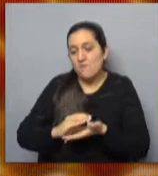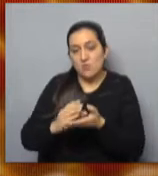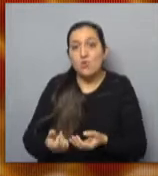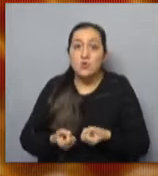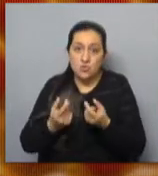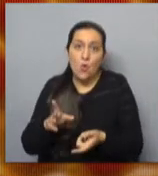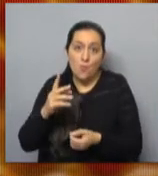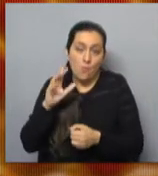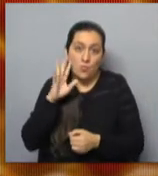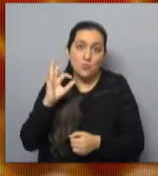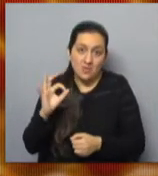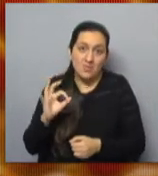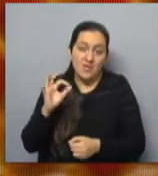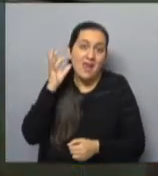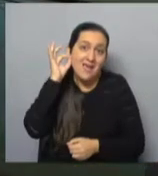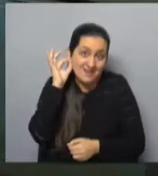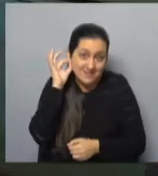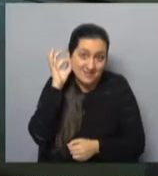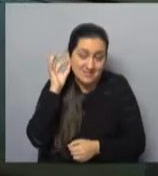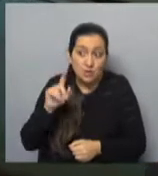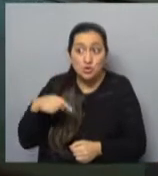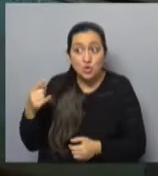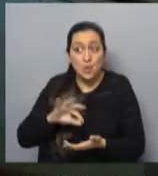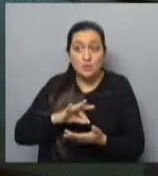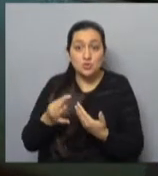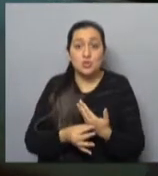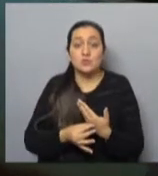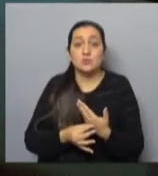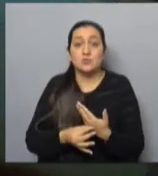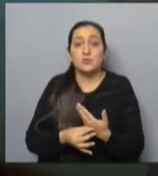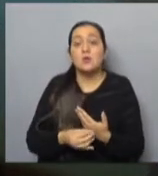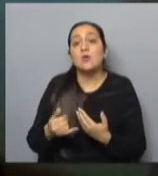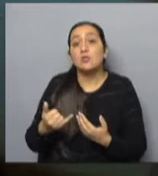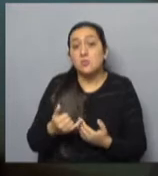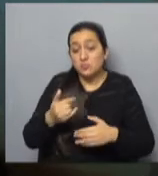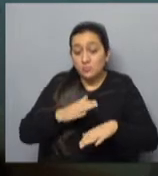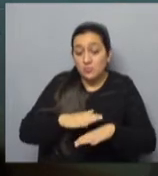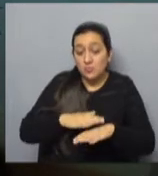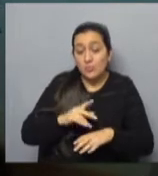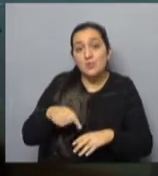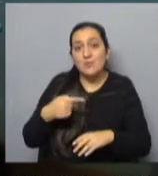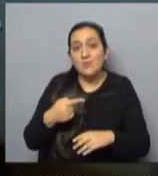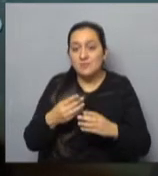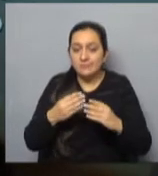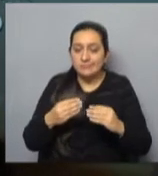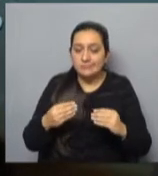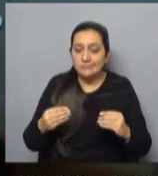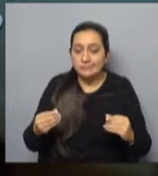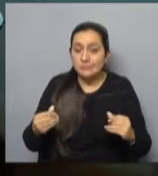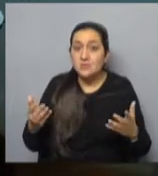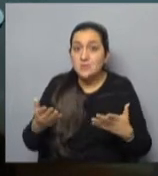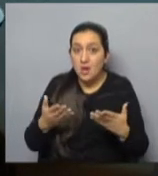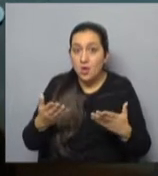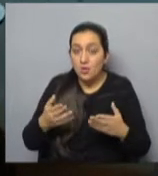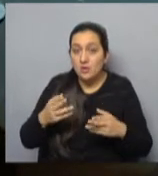el espacio a las niñas después los los demás proyectos tuvieron su momento pero después se fueron diluyendo y ahora por supuesto